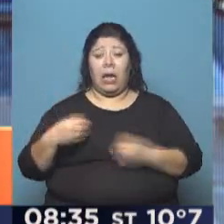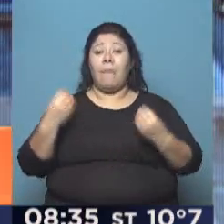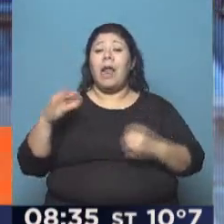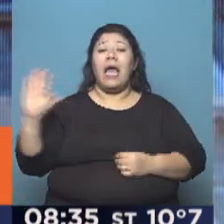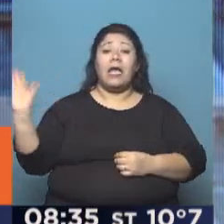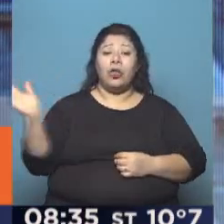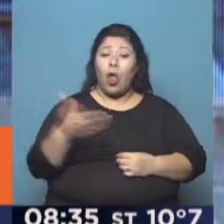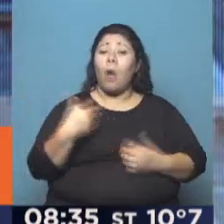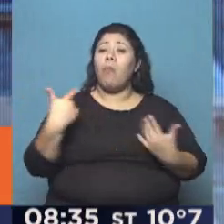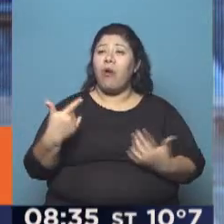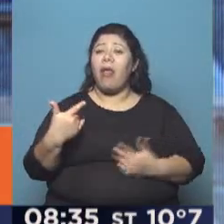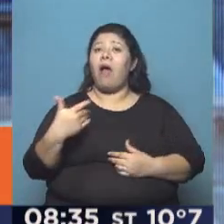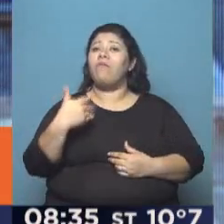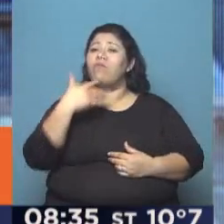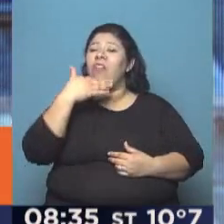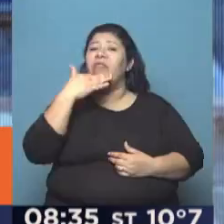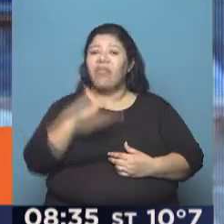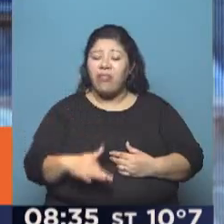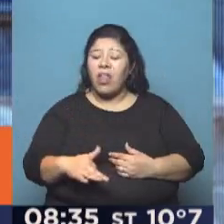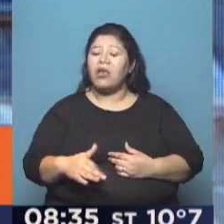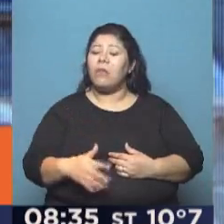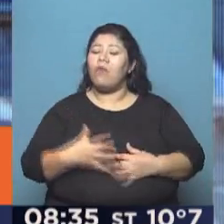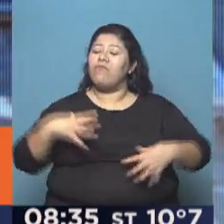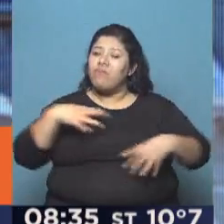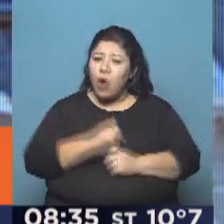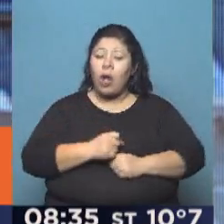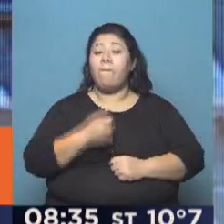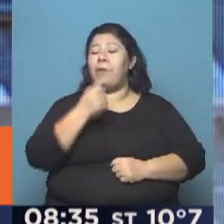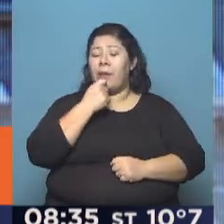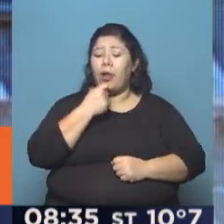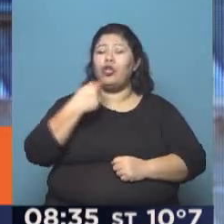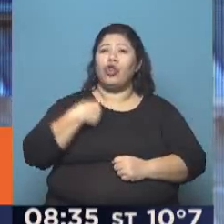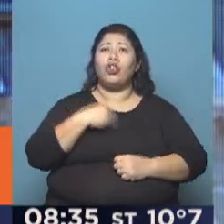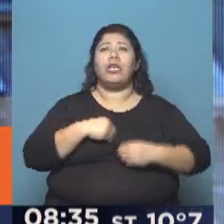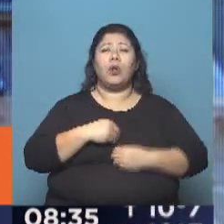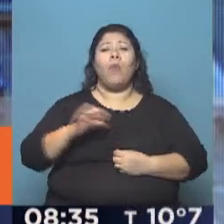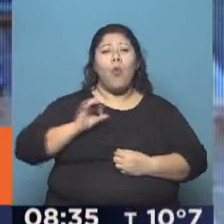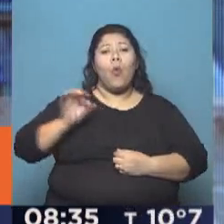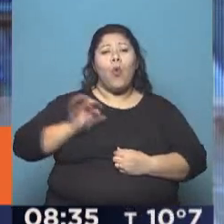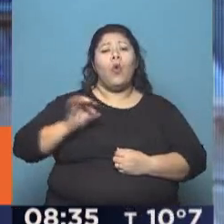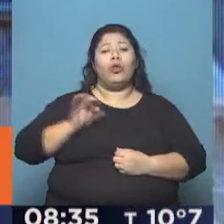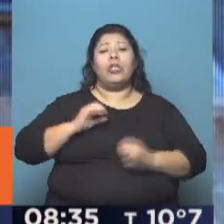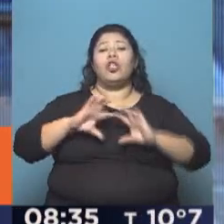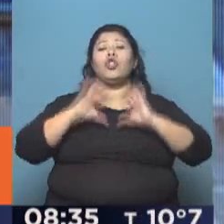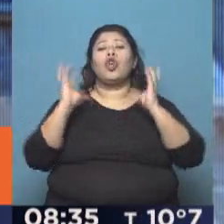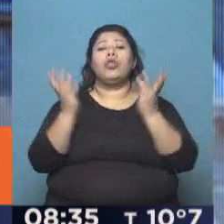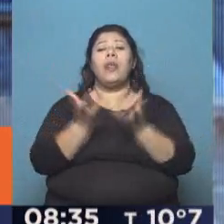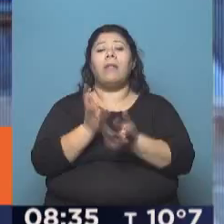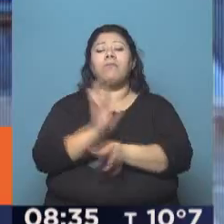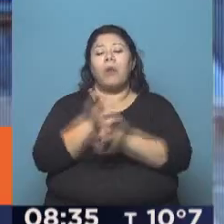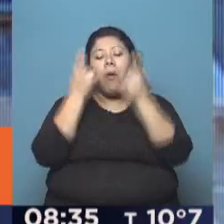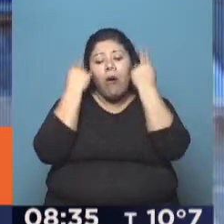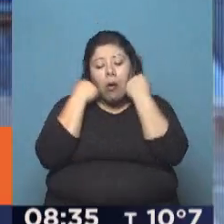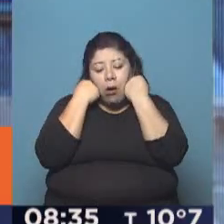indignación frente a las cosas que nos pasaron no Yo siento que durante mucho tiempo hemos sido una sociedad como adormecida